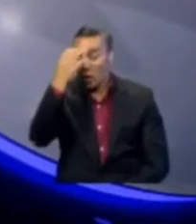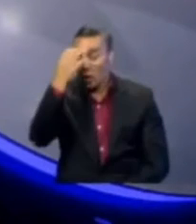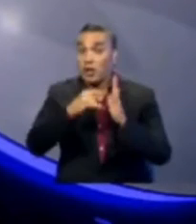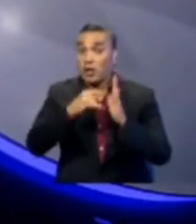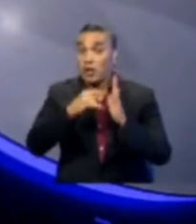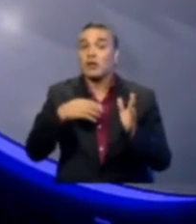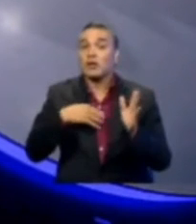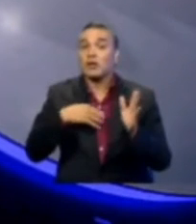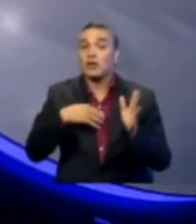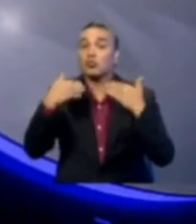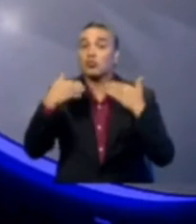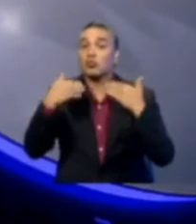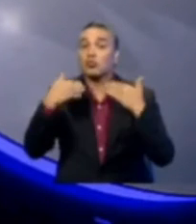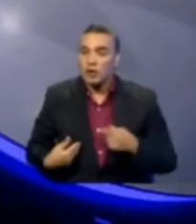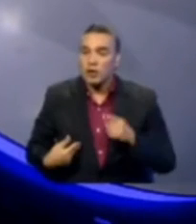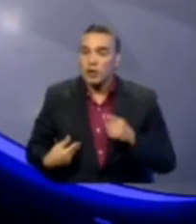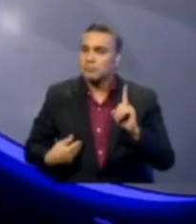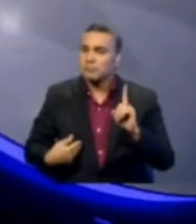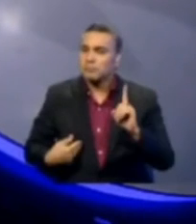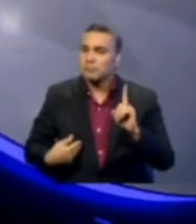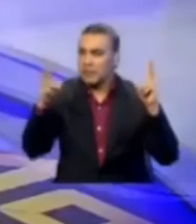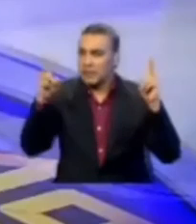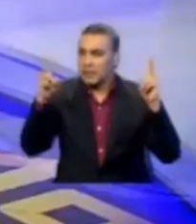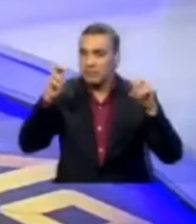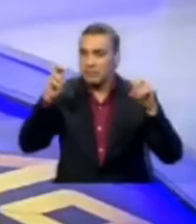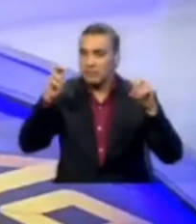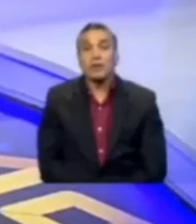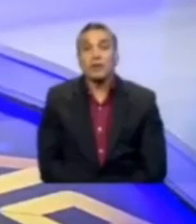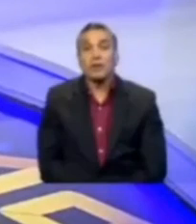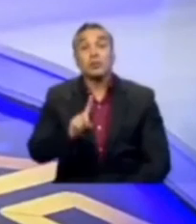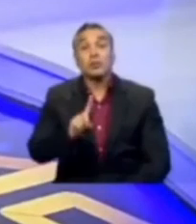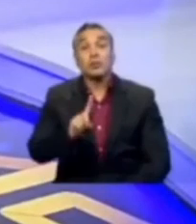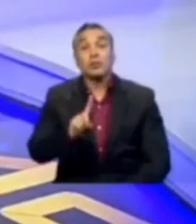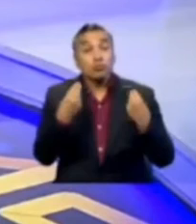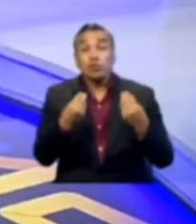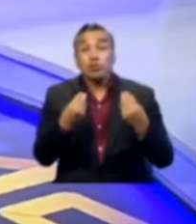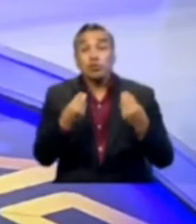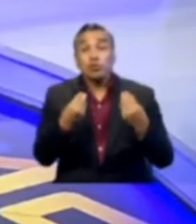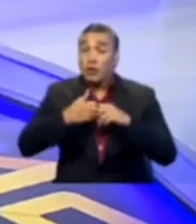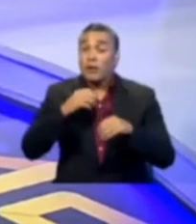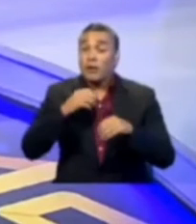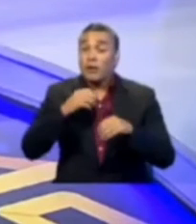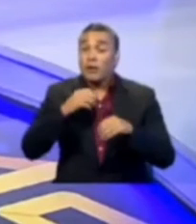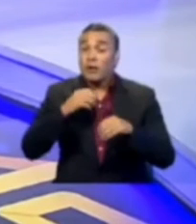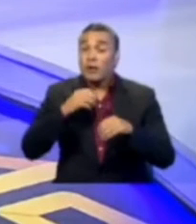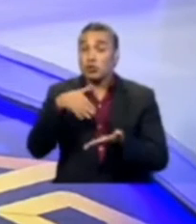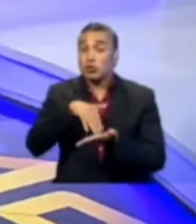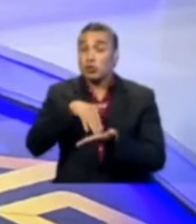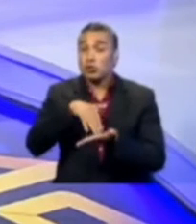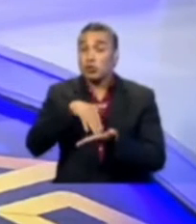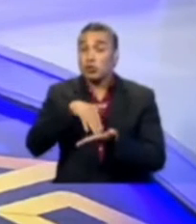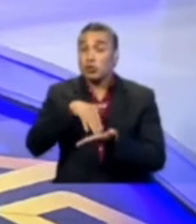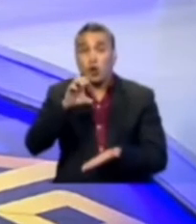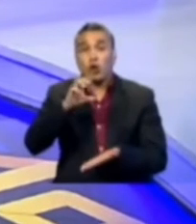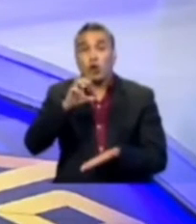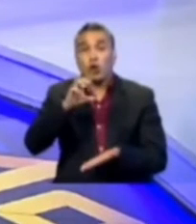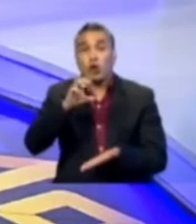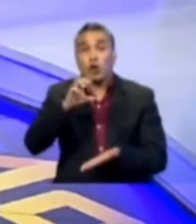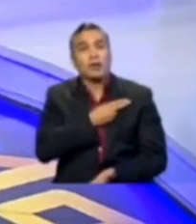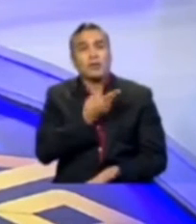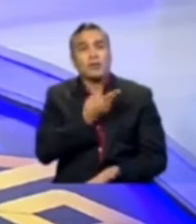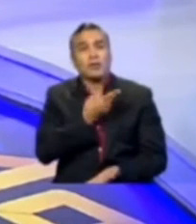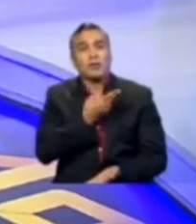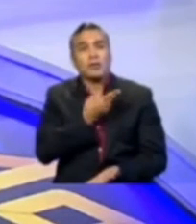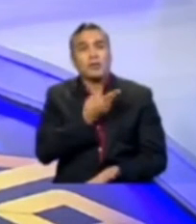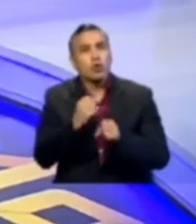tecnología y desarrollo humano sobre estos temas. Después de un ciclo de amplias deserciones en todos los niveles educativos, ¿cómo propone usted que se podría